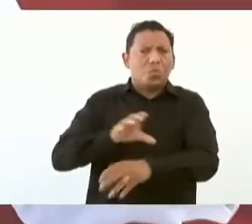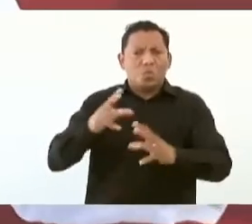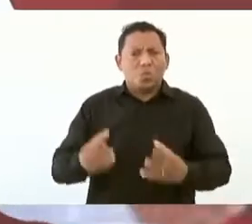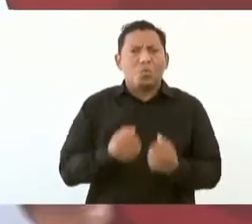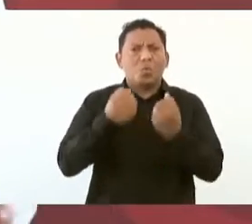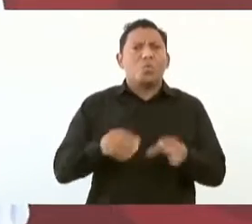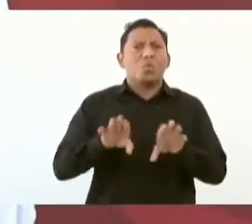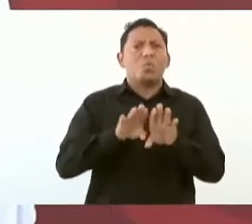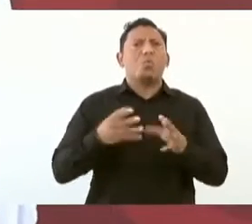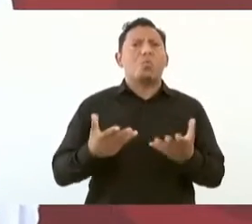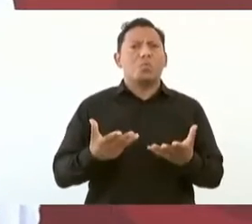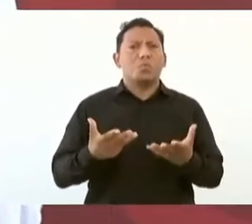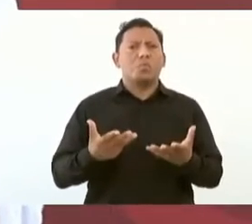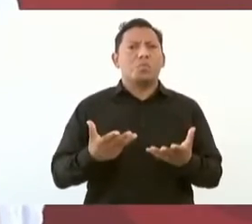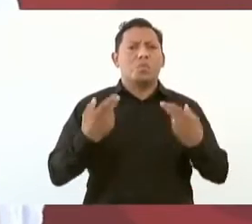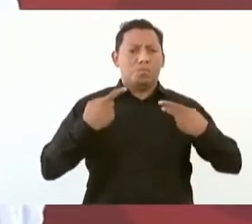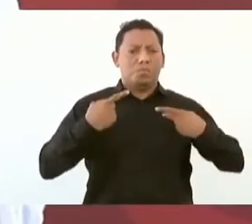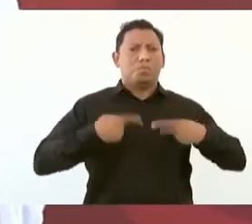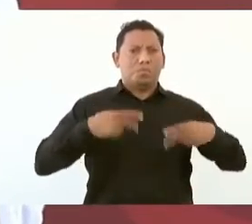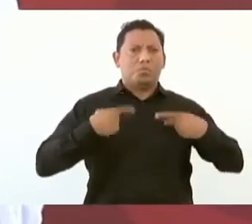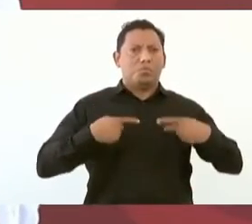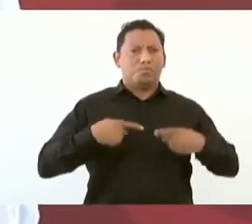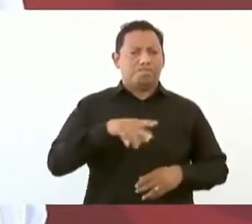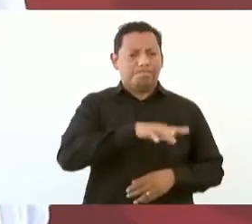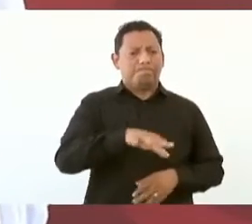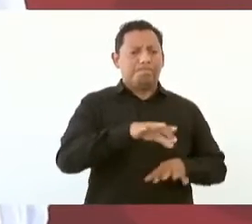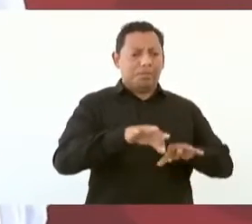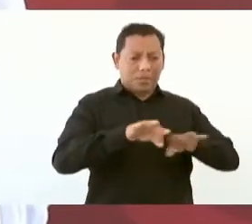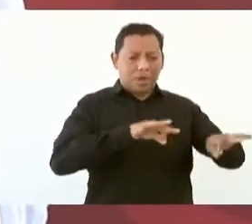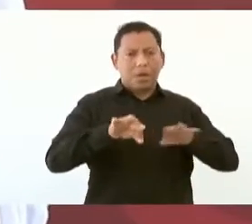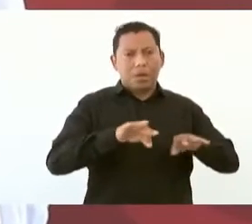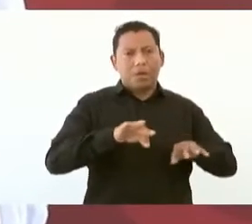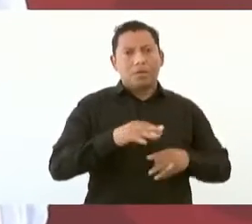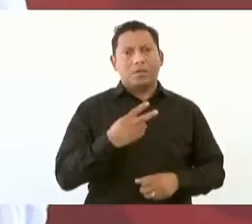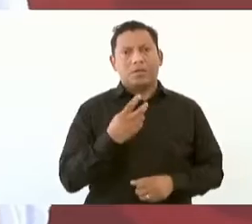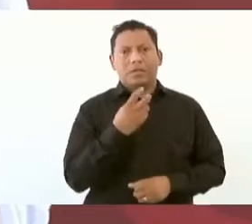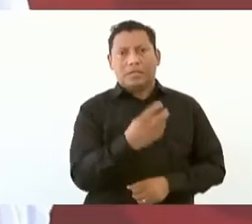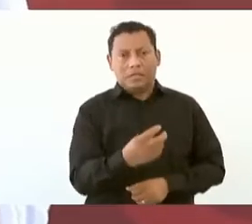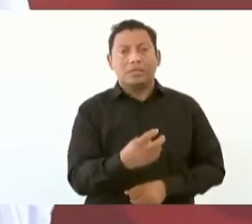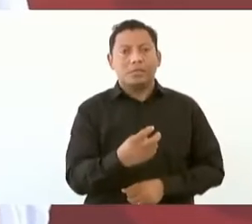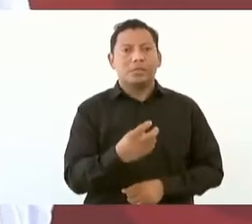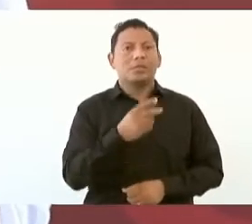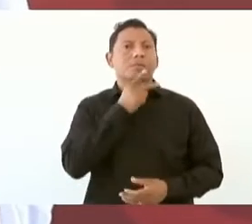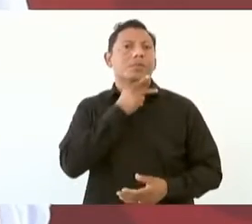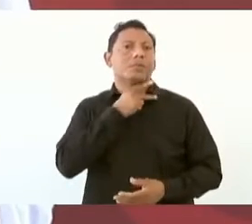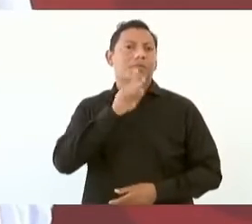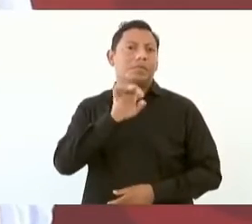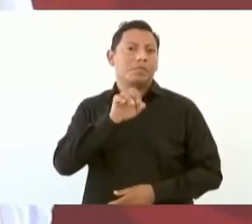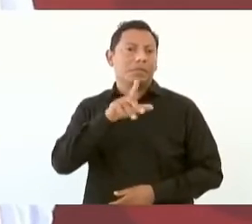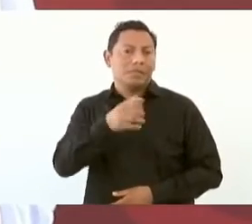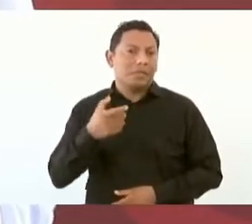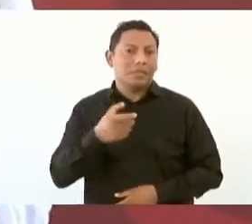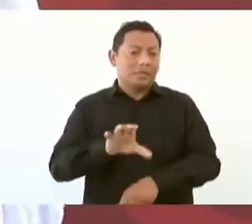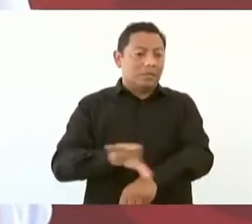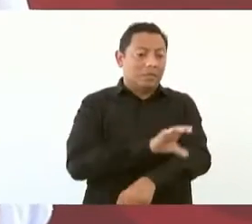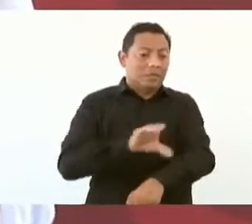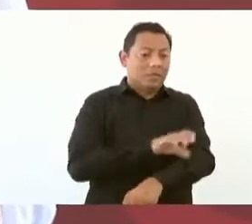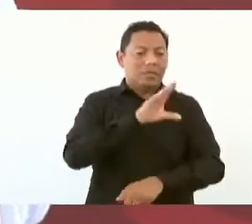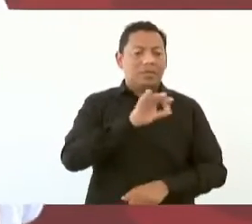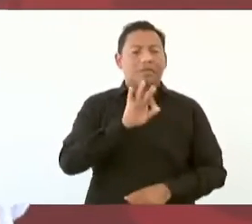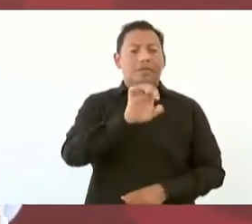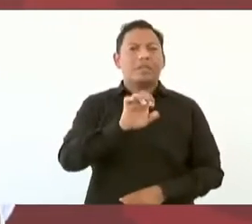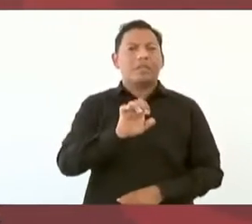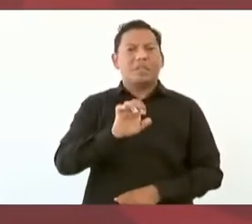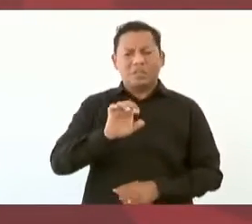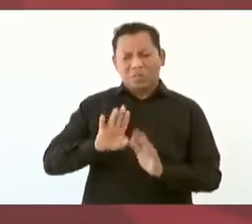sin los trabajadores? ¿Por qué estamos sacando adelante a Pemex, a la Comisión Federal de Electricidad? Por